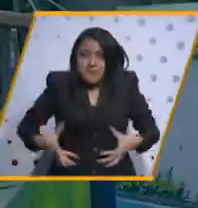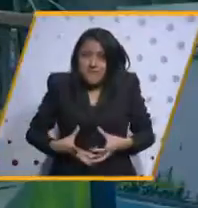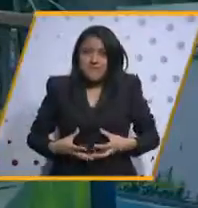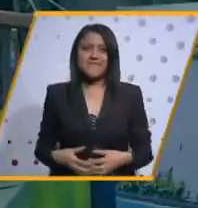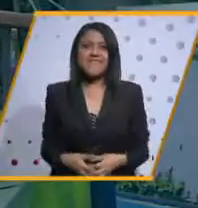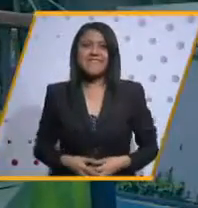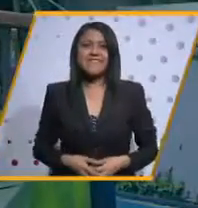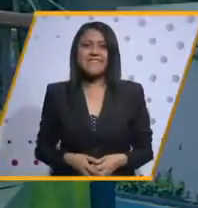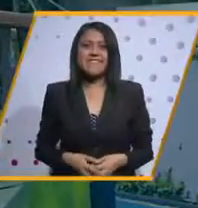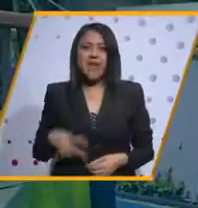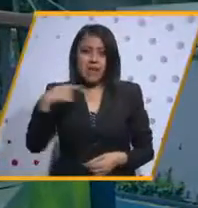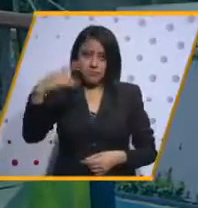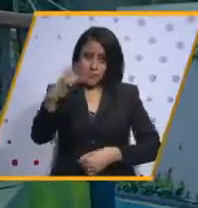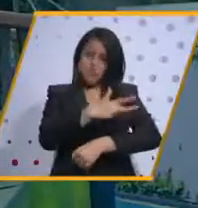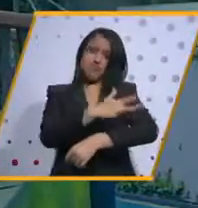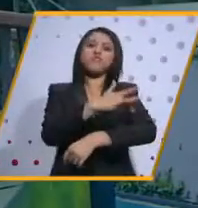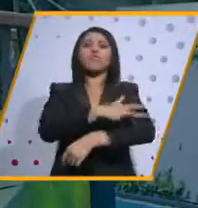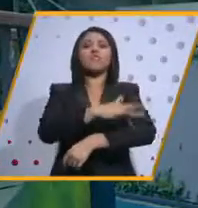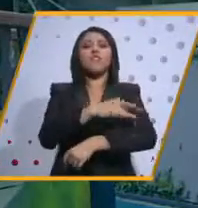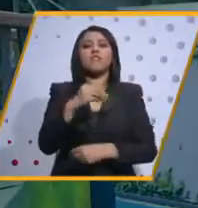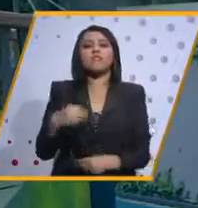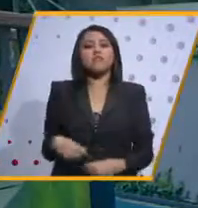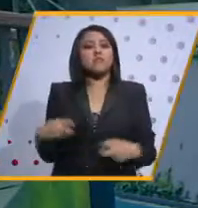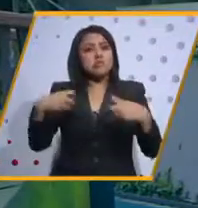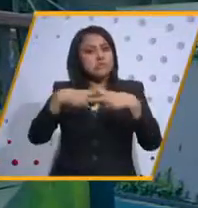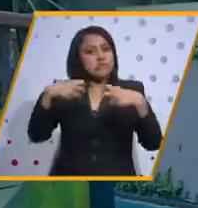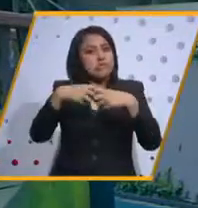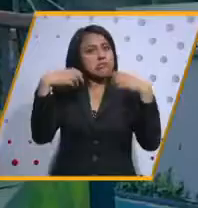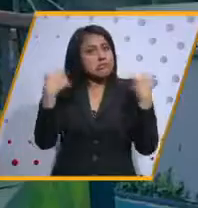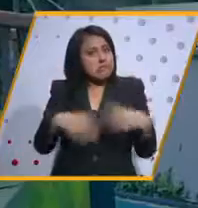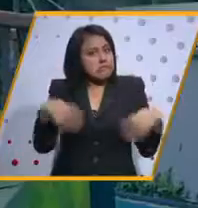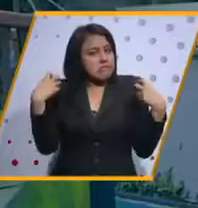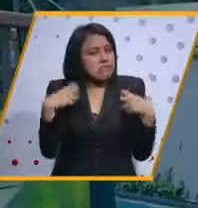toca. Los músculos. Todo el sistema. ¿Qué te parece, hombre?